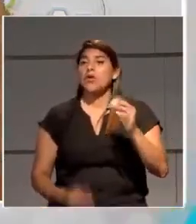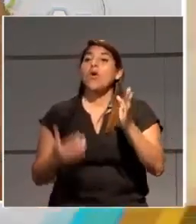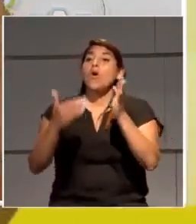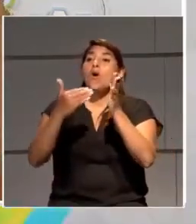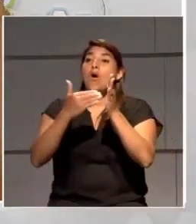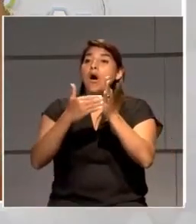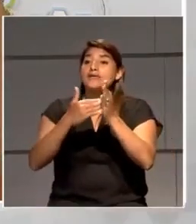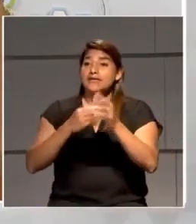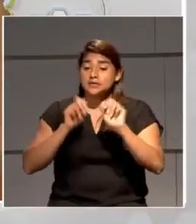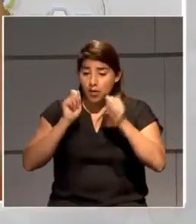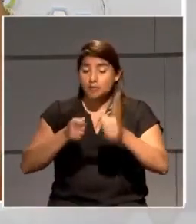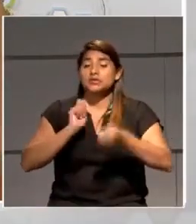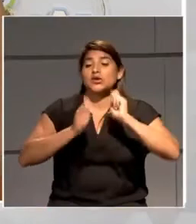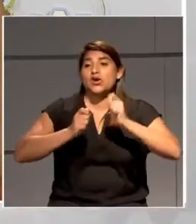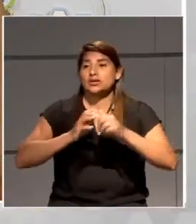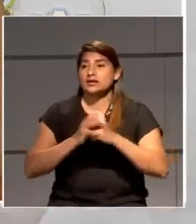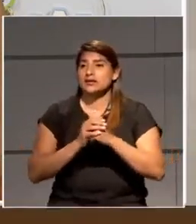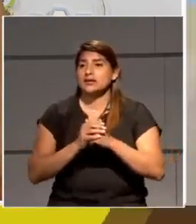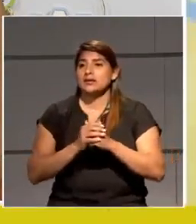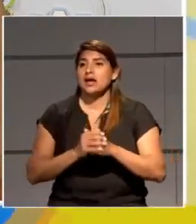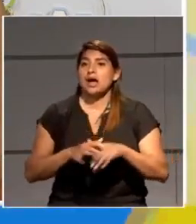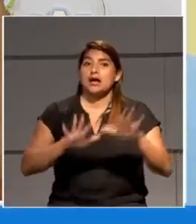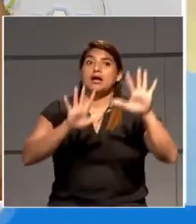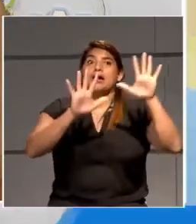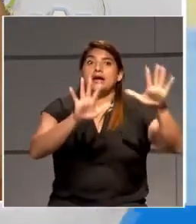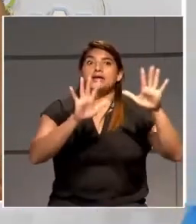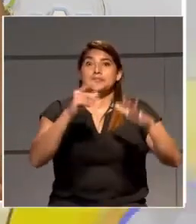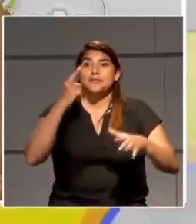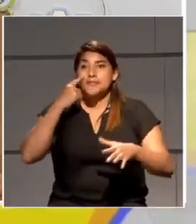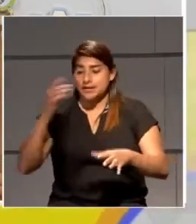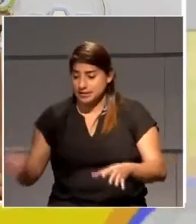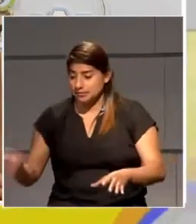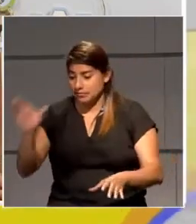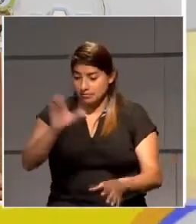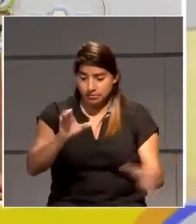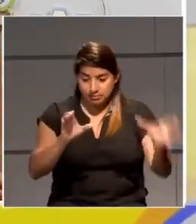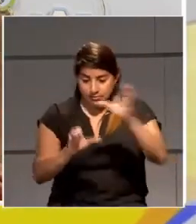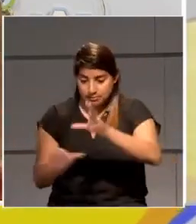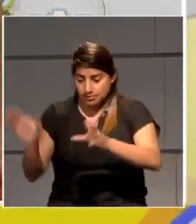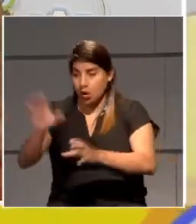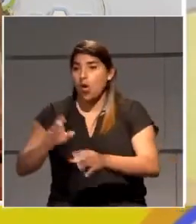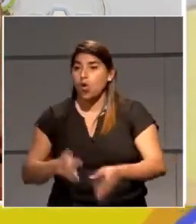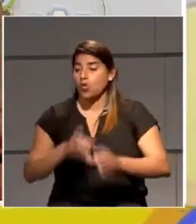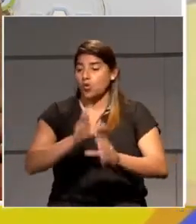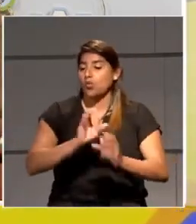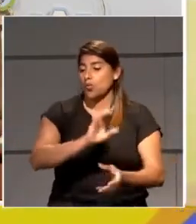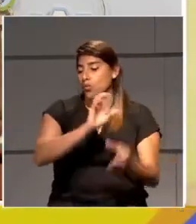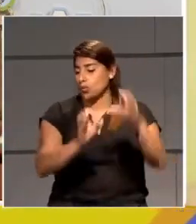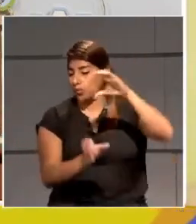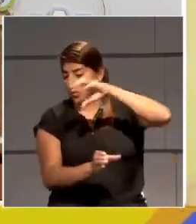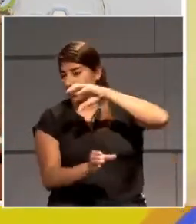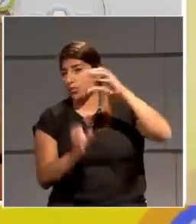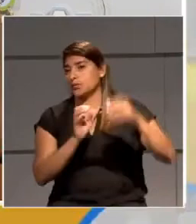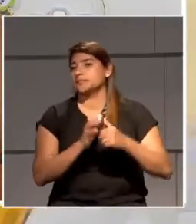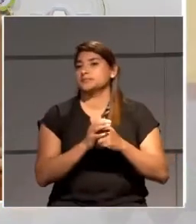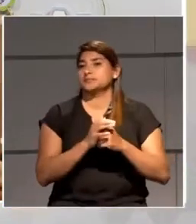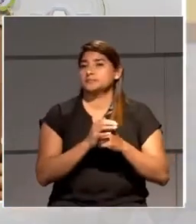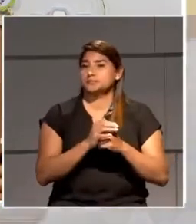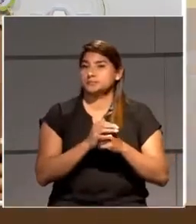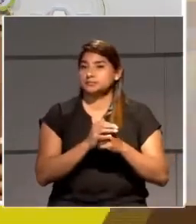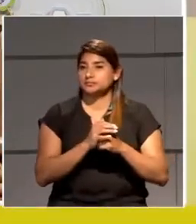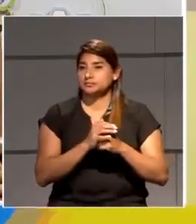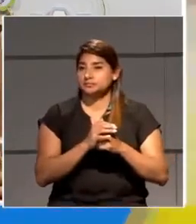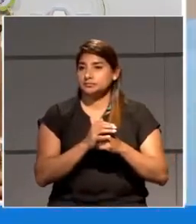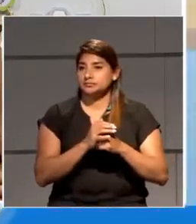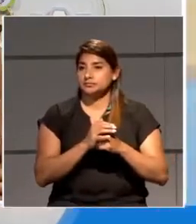concierto. Ay, pero espérense que tengo que buscar mi desastre otra vez. O puede ser con la... Otra vez. Que voy a buscar mi